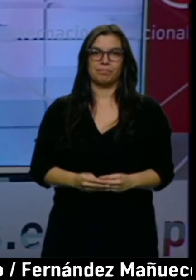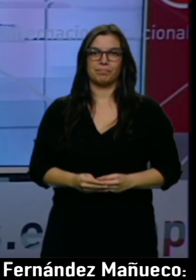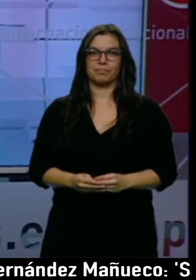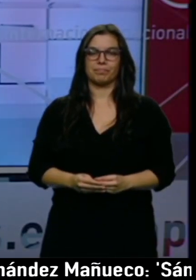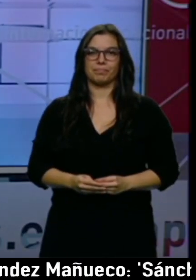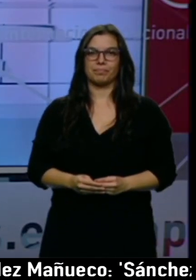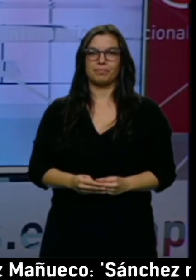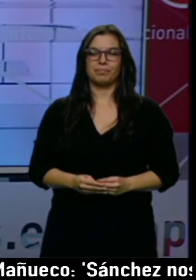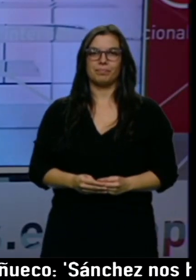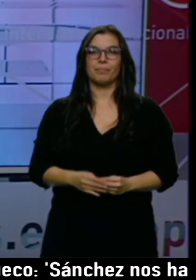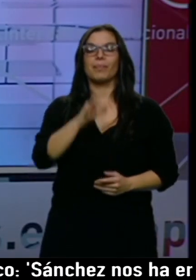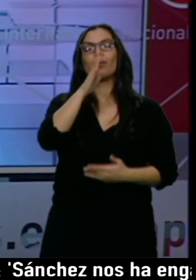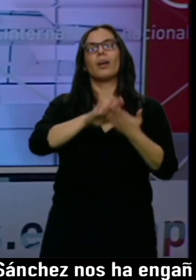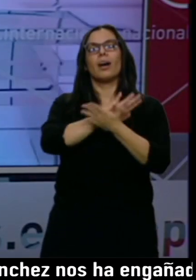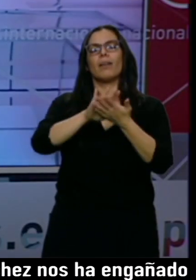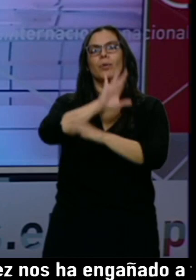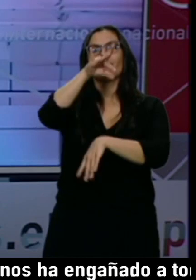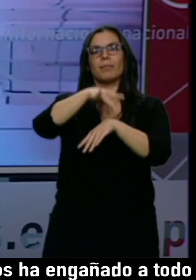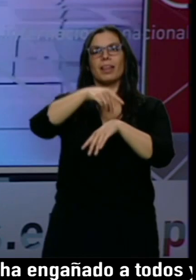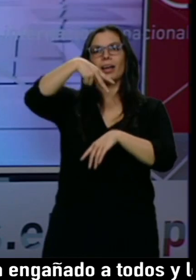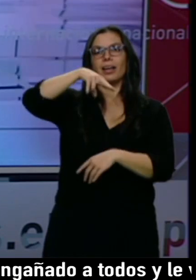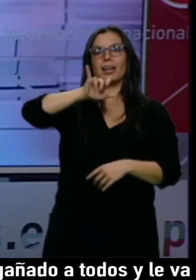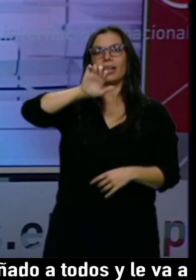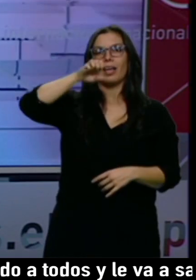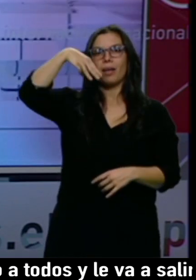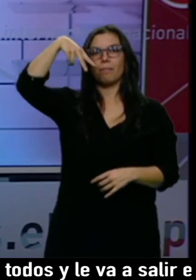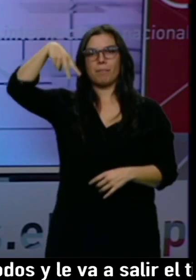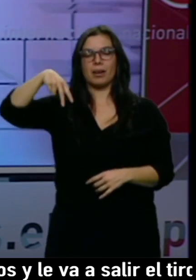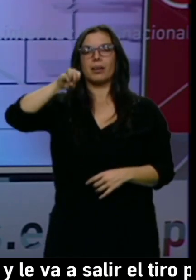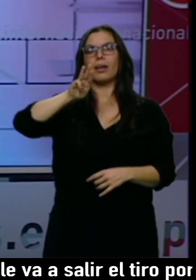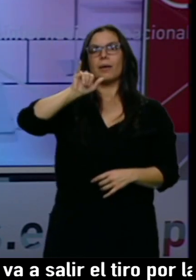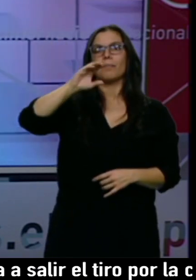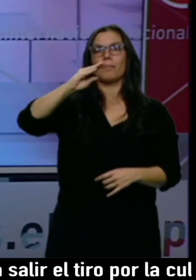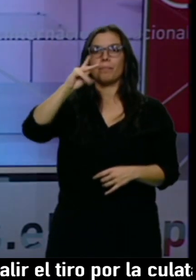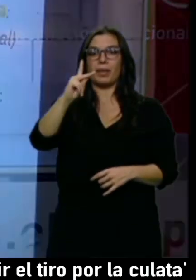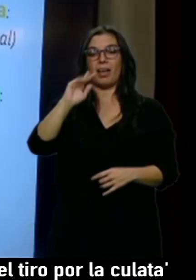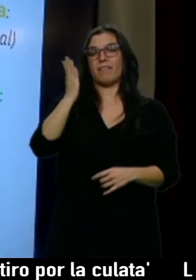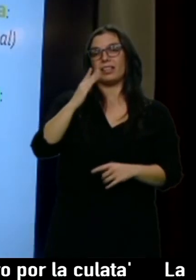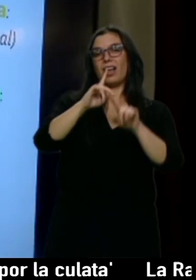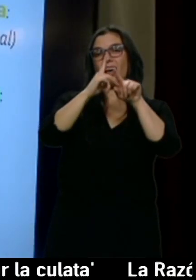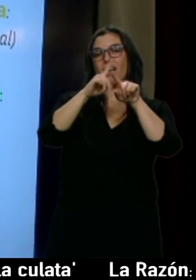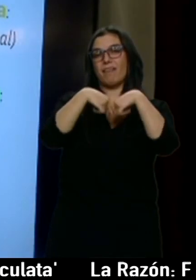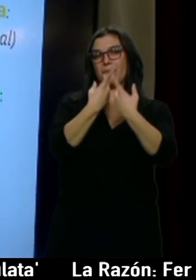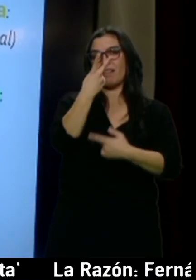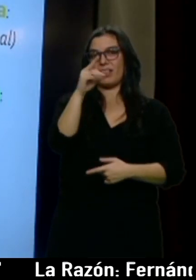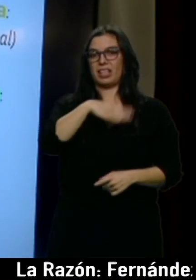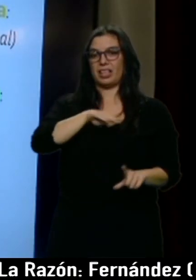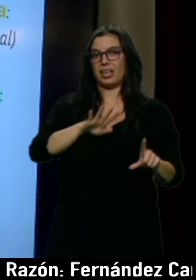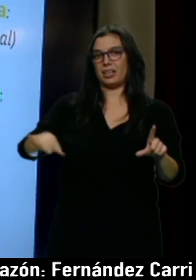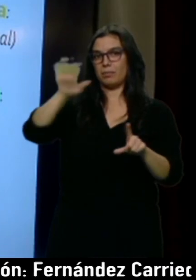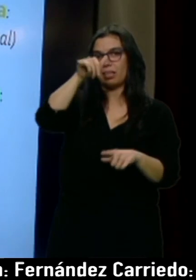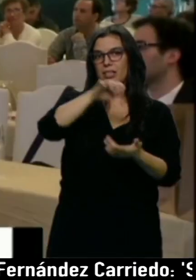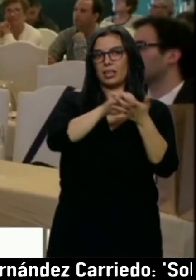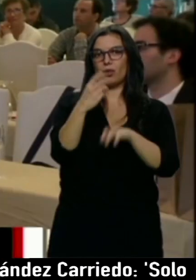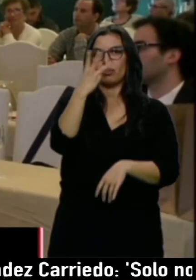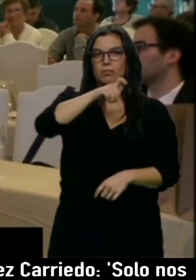Les hablamos ahora de la enfermedad de Niemann-Pick. Afecta a unas 20 familias en nuestro país. En Castilla y León hay 3 afectados. Una